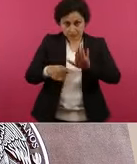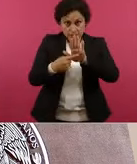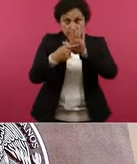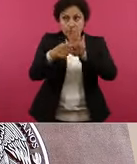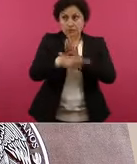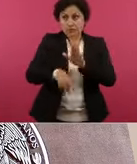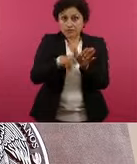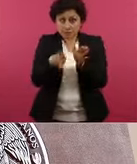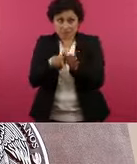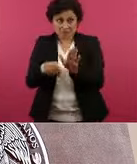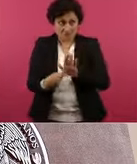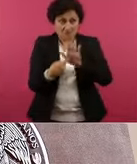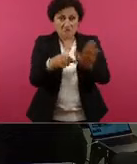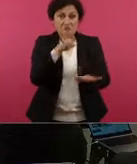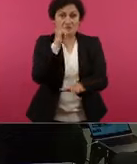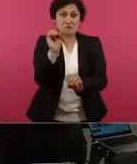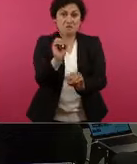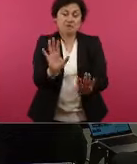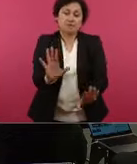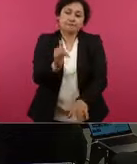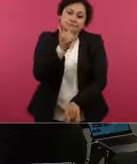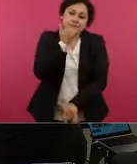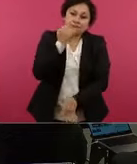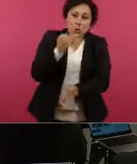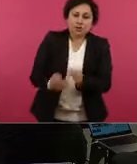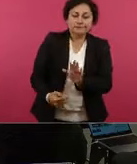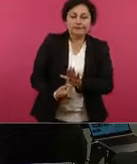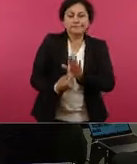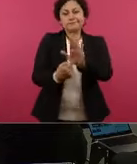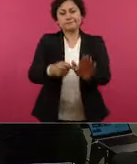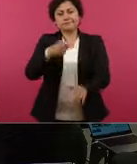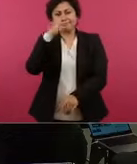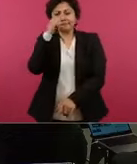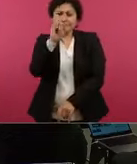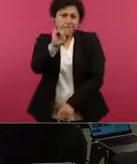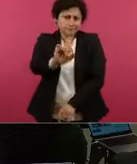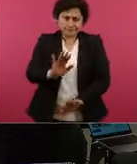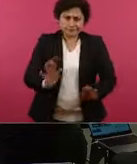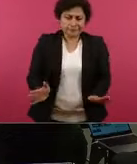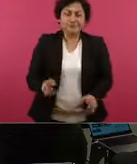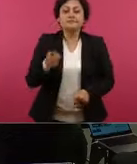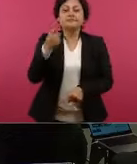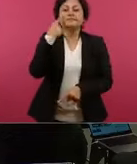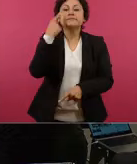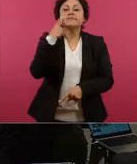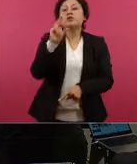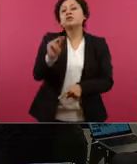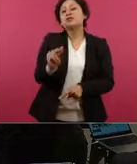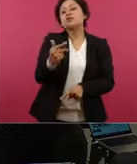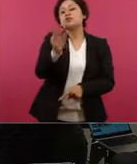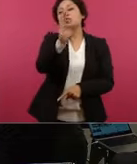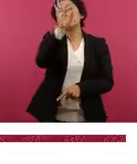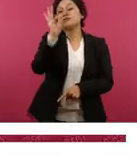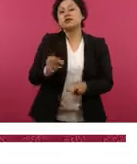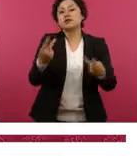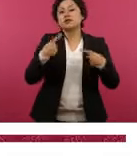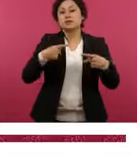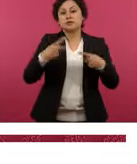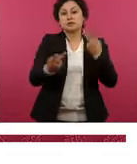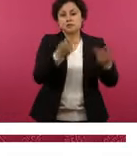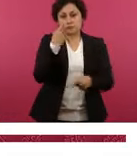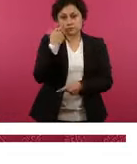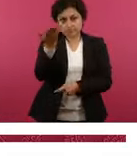presumir, y ni modo. Aquí vemos que el 68% de los encuestados está a favor de las conferencias